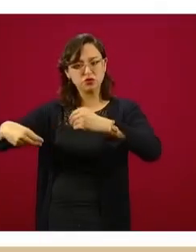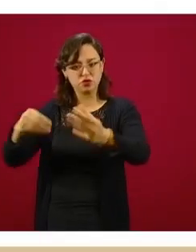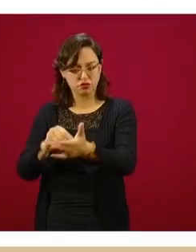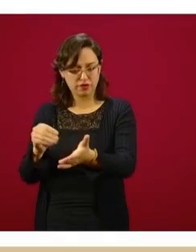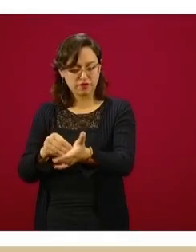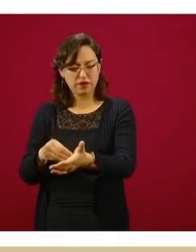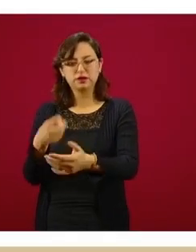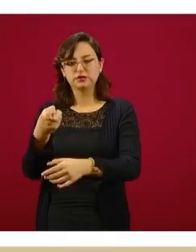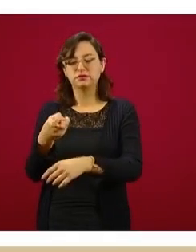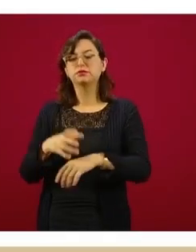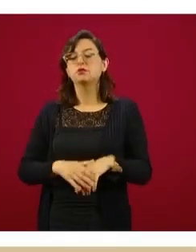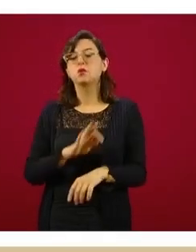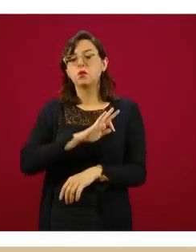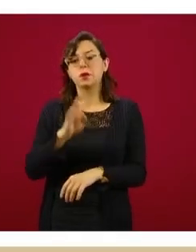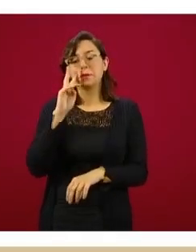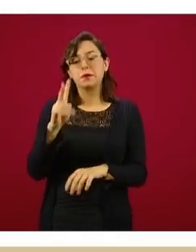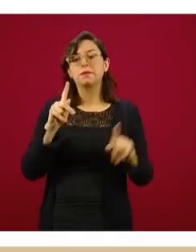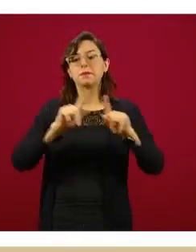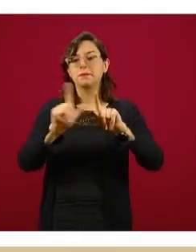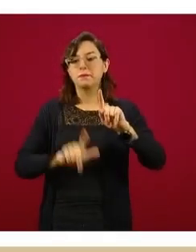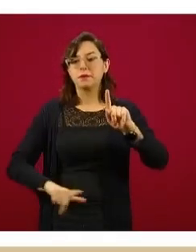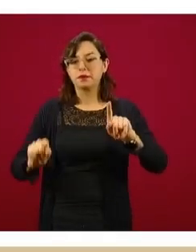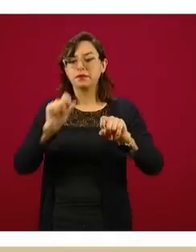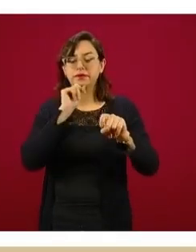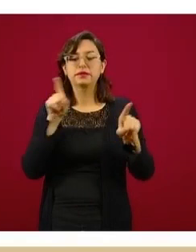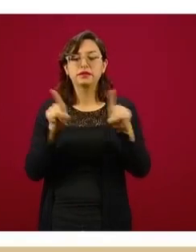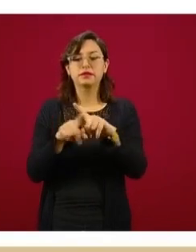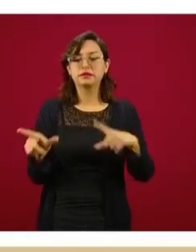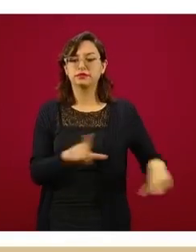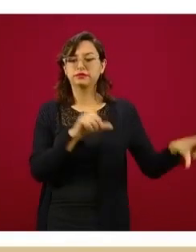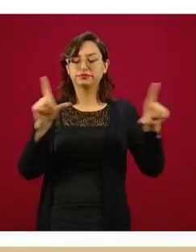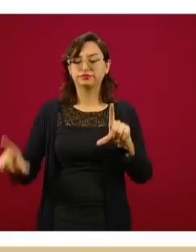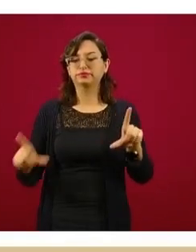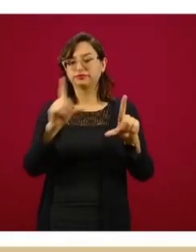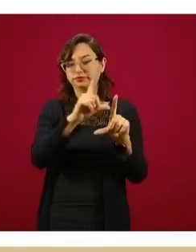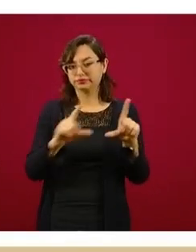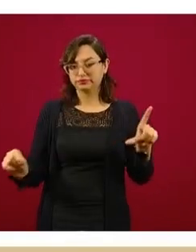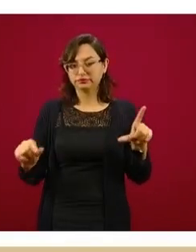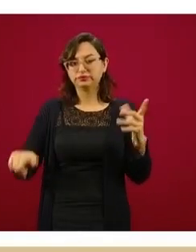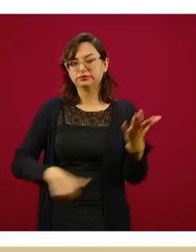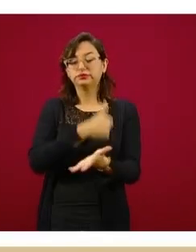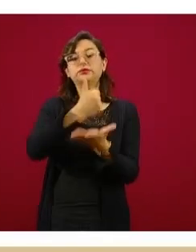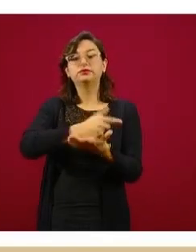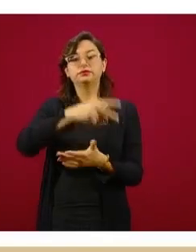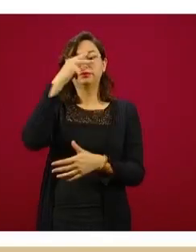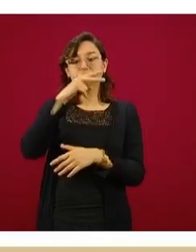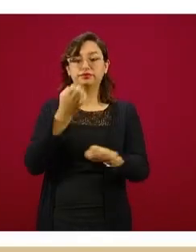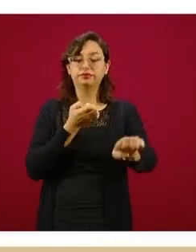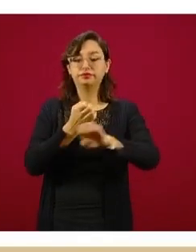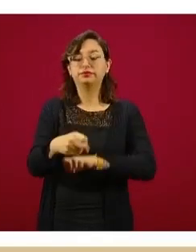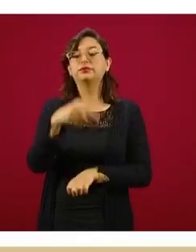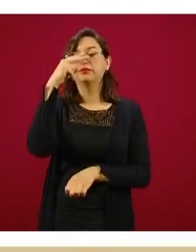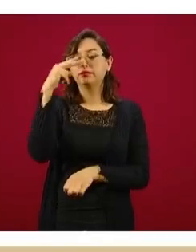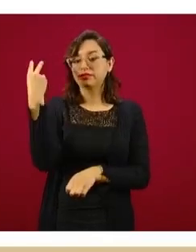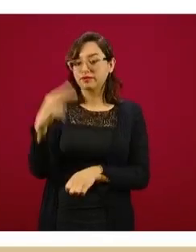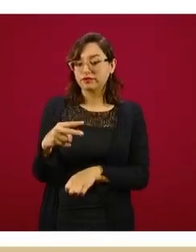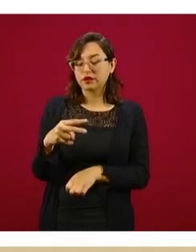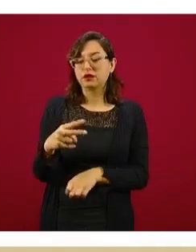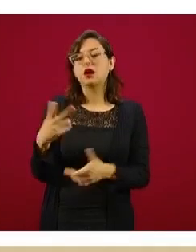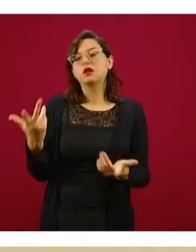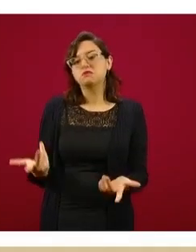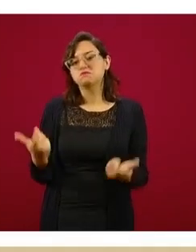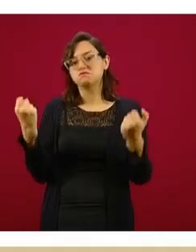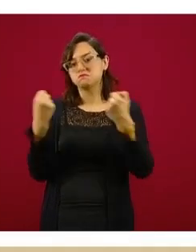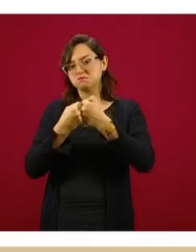epidemia. Se ve en el mapa y también en la gráfica de columnas a continuación cómo la Ciudad de México y el Estado de México, específicamente la